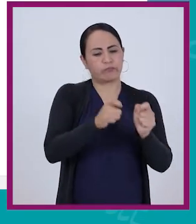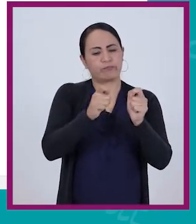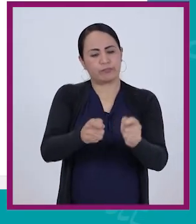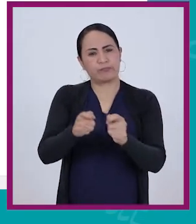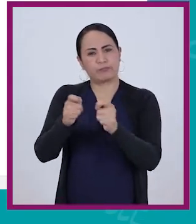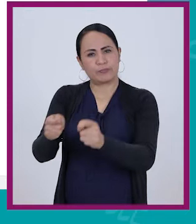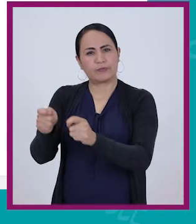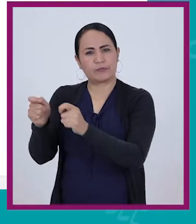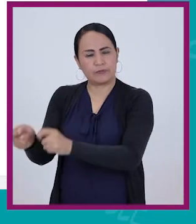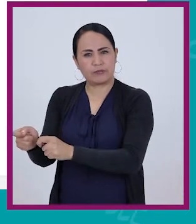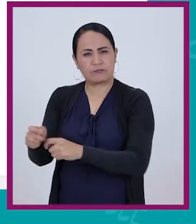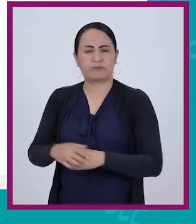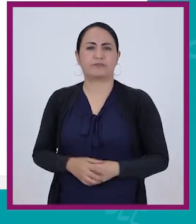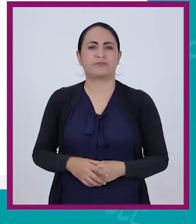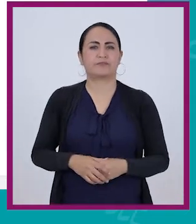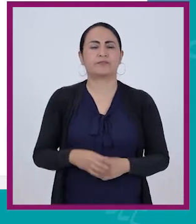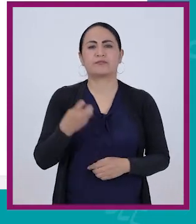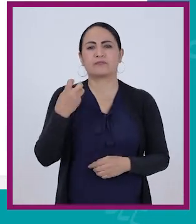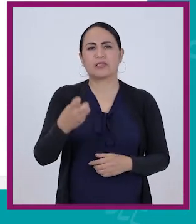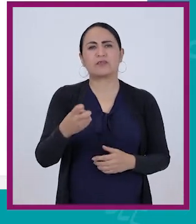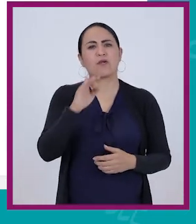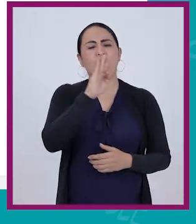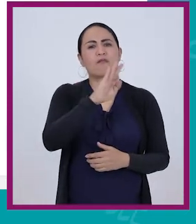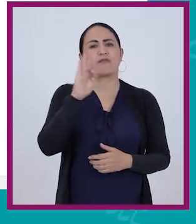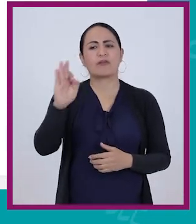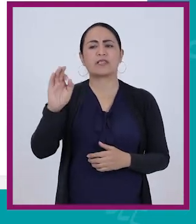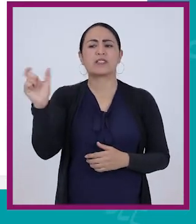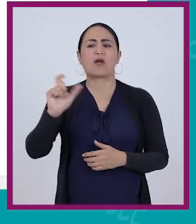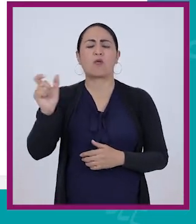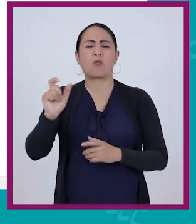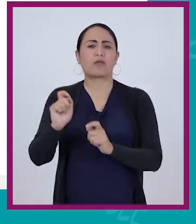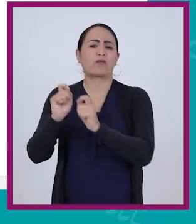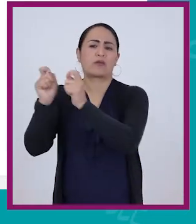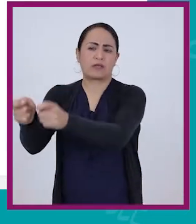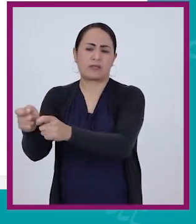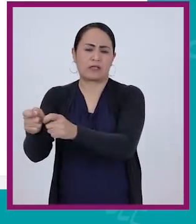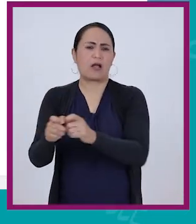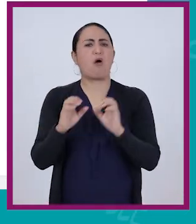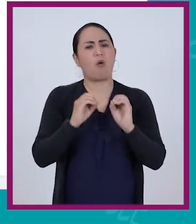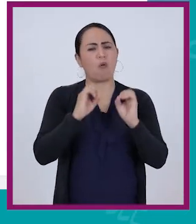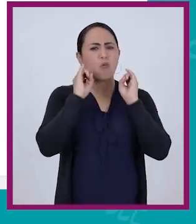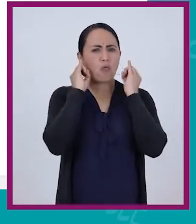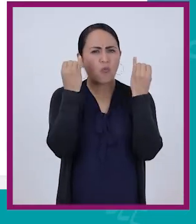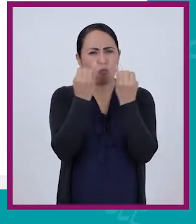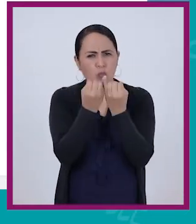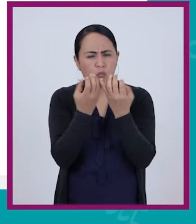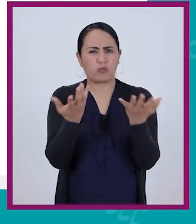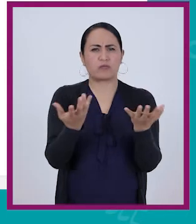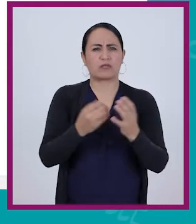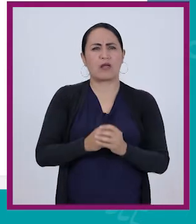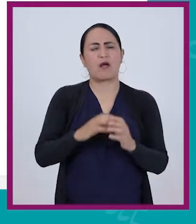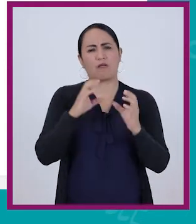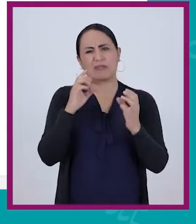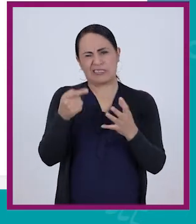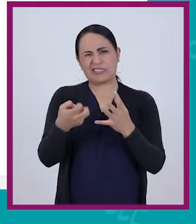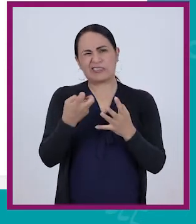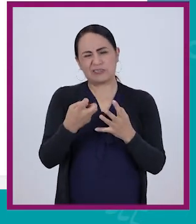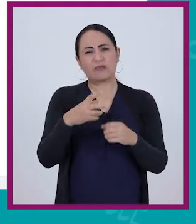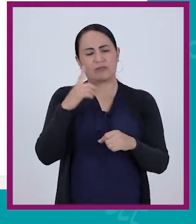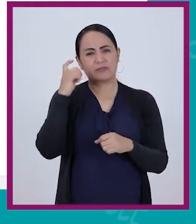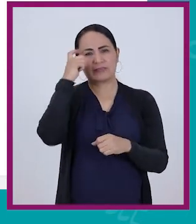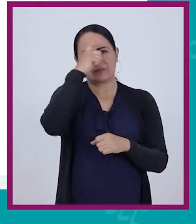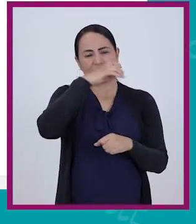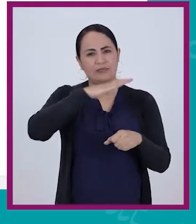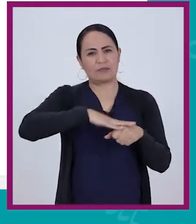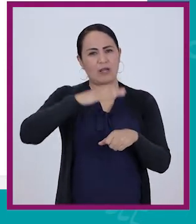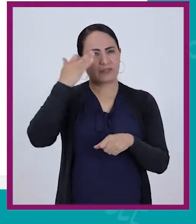asignar un tiempo para la realización de cada actividad. Para ello es necesario tomar en cuenta la fecha de entrega, así como los tiempos de juntas, lo